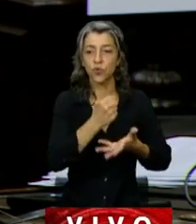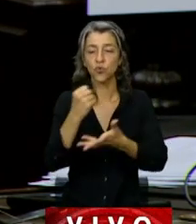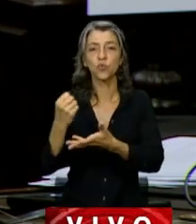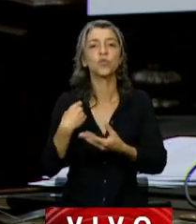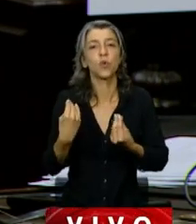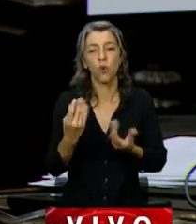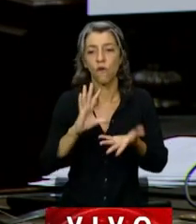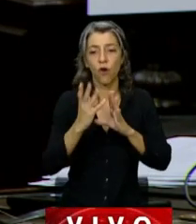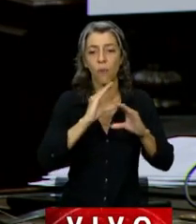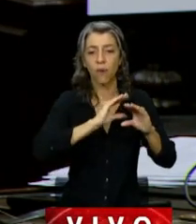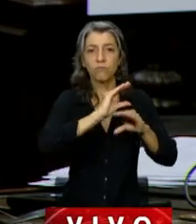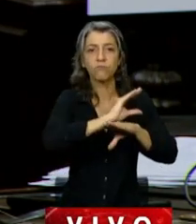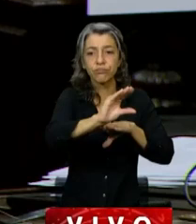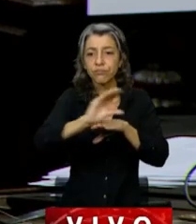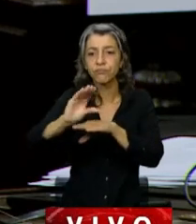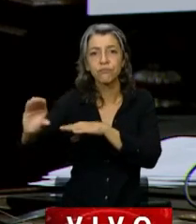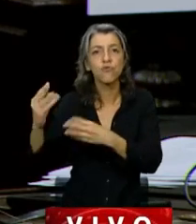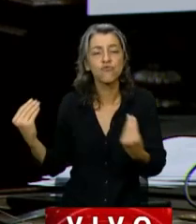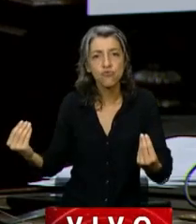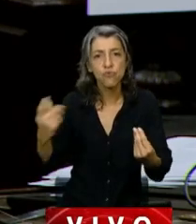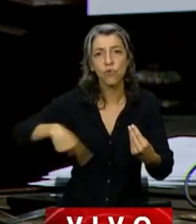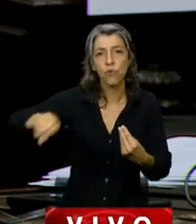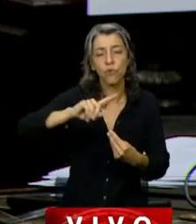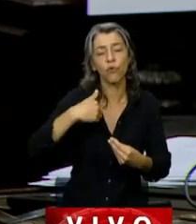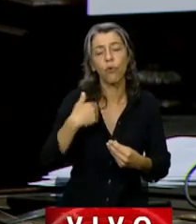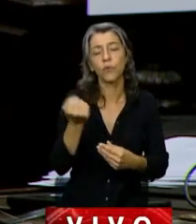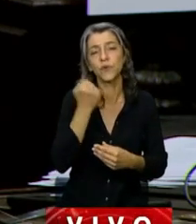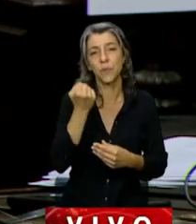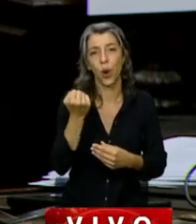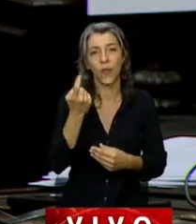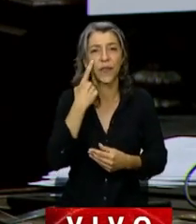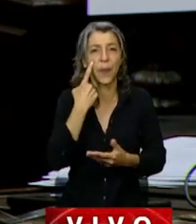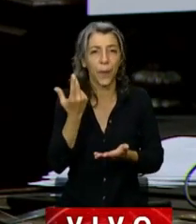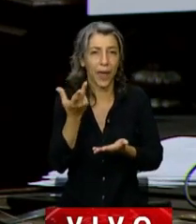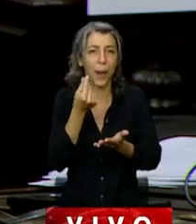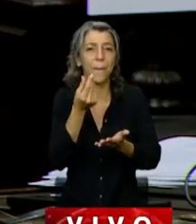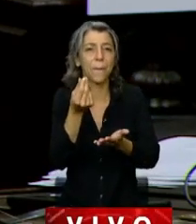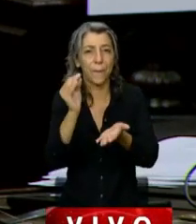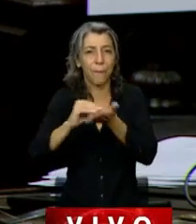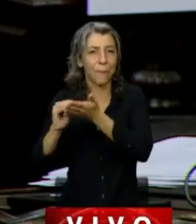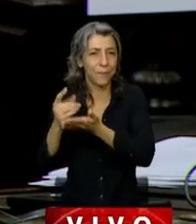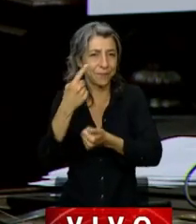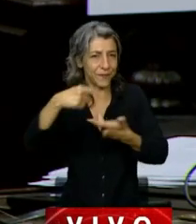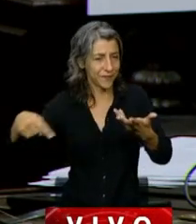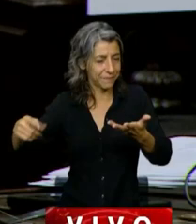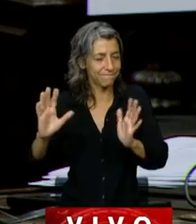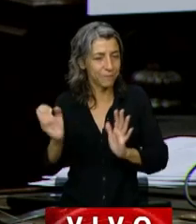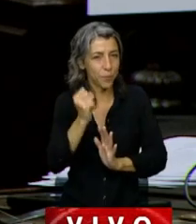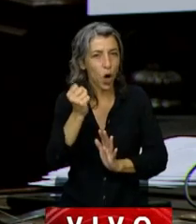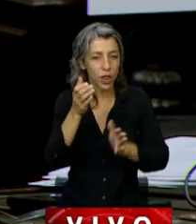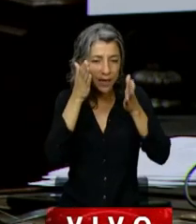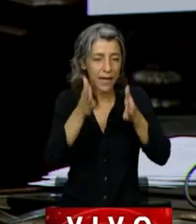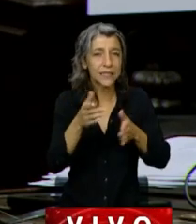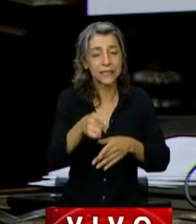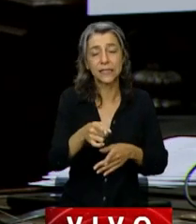de tarifas que están pisadas y que no reflejan lo que realmente valen. Entonces, me parece que eso